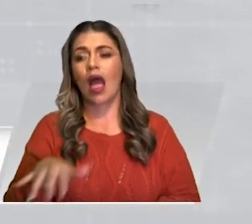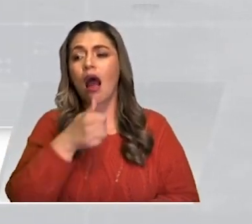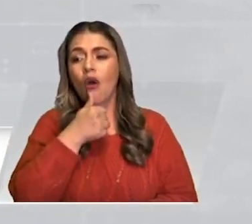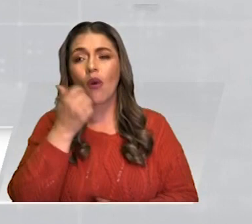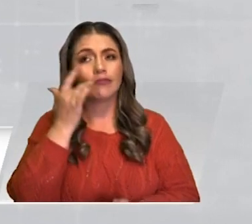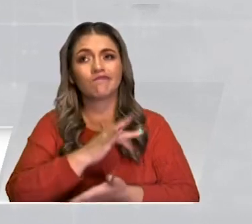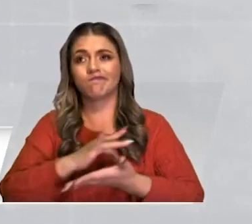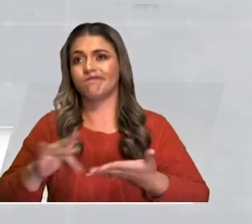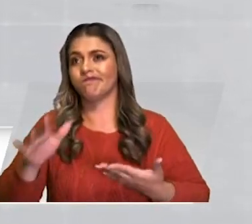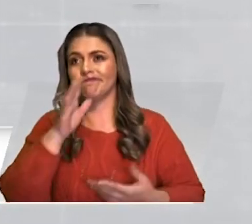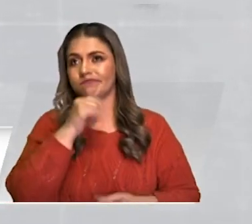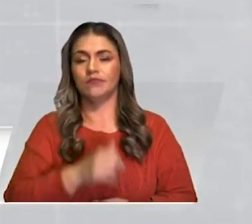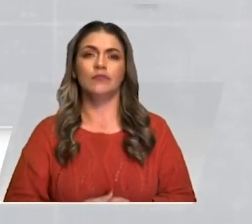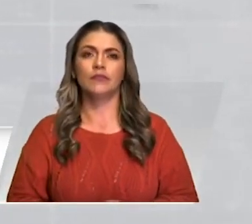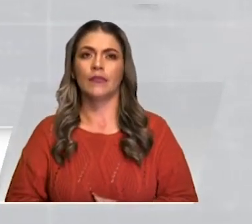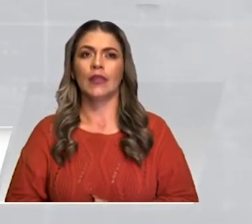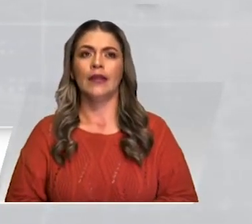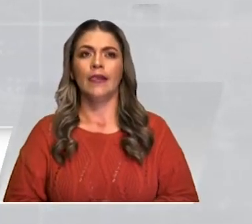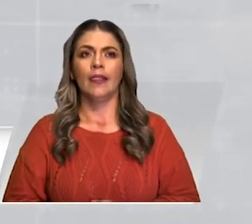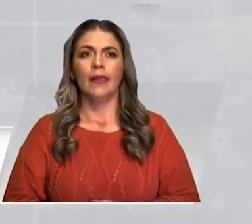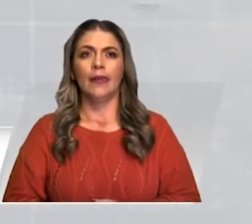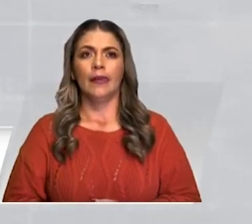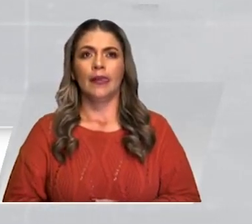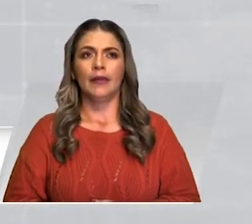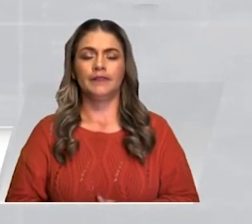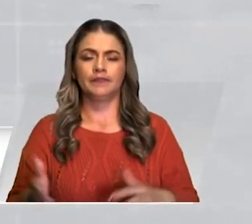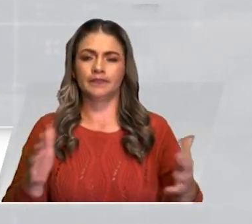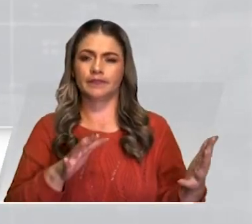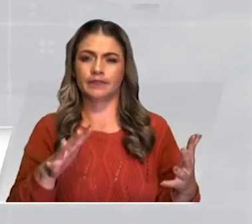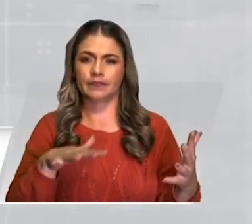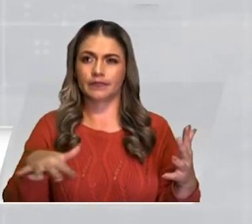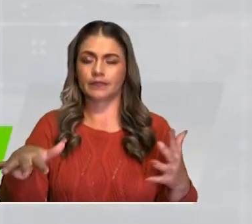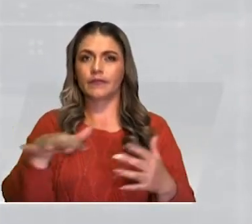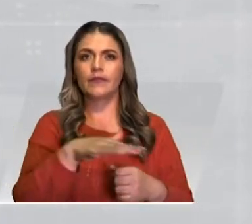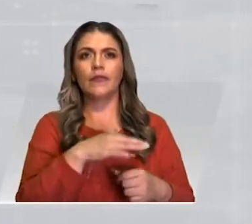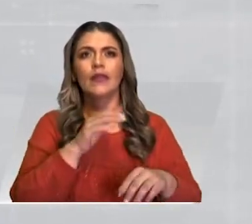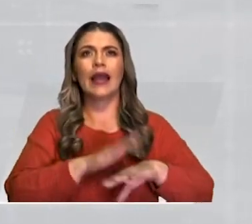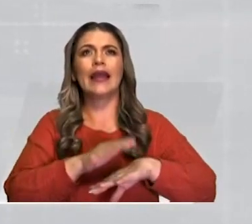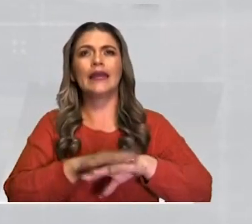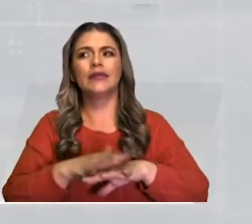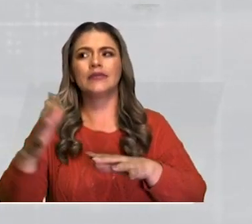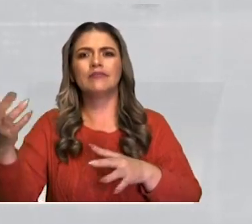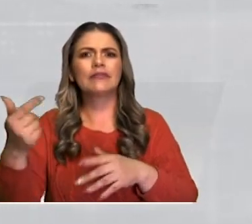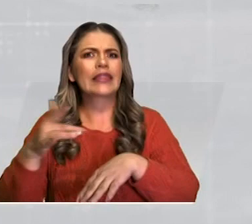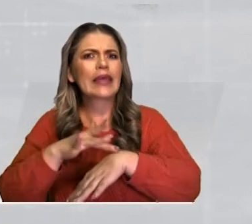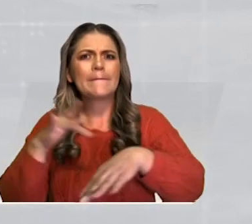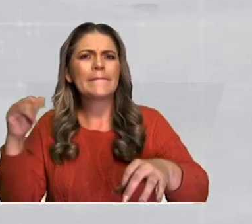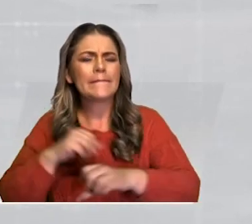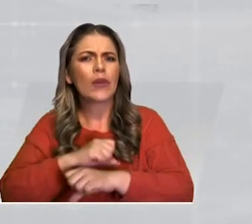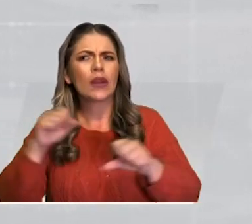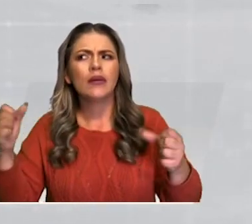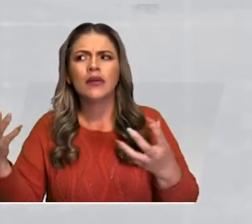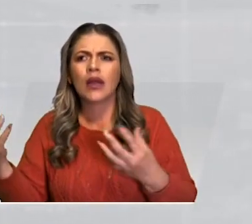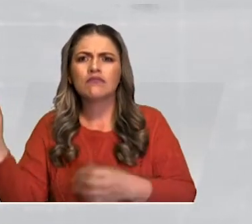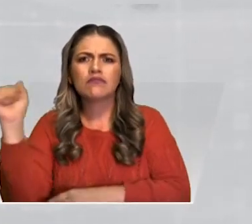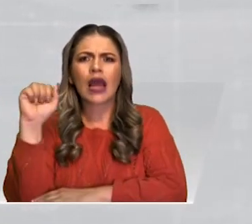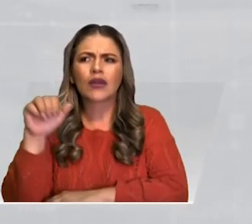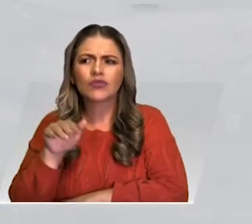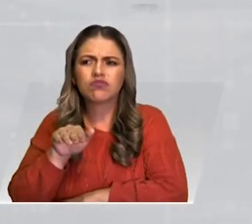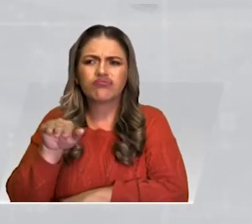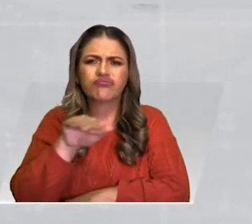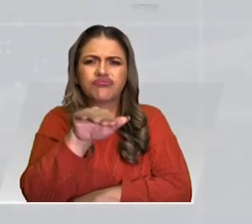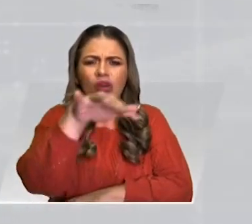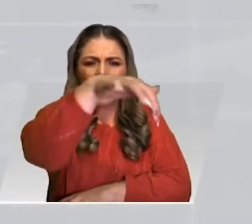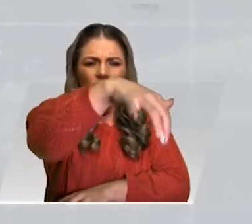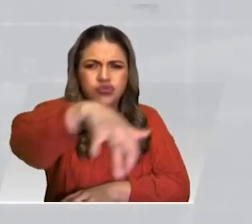potable. Según las autoridades locales, hacia la zona de desastre se envió desde las primeras horas maquinaria amarilla para atender la